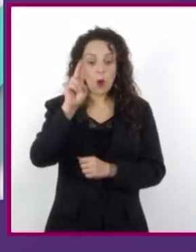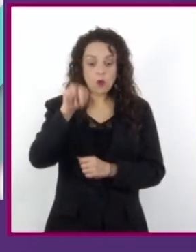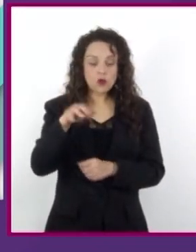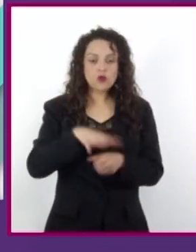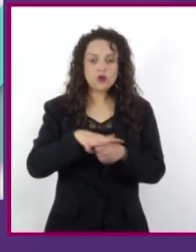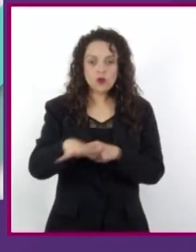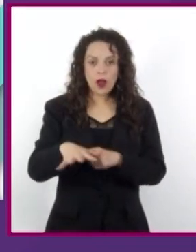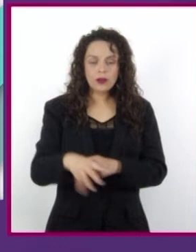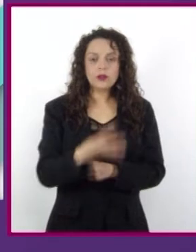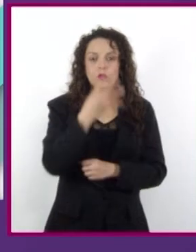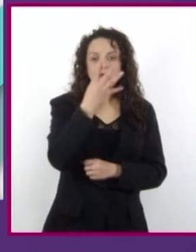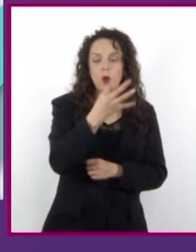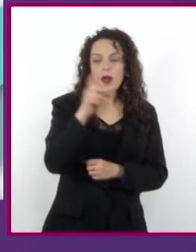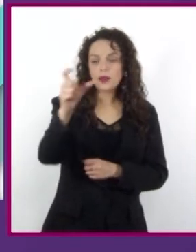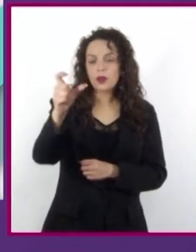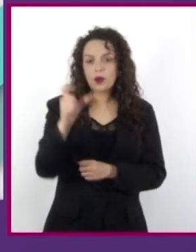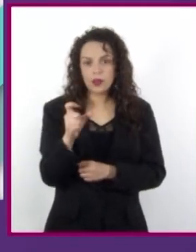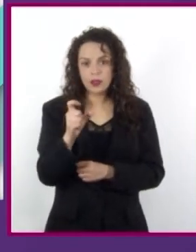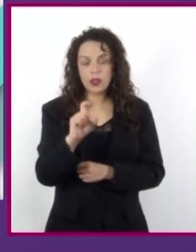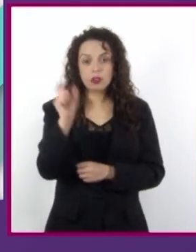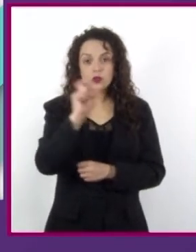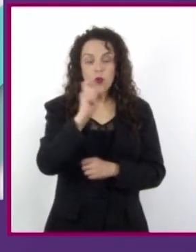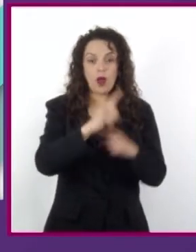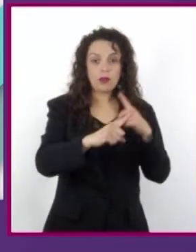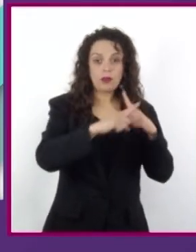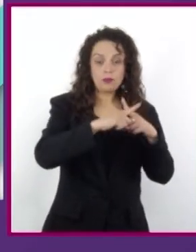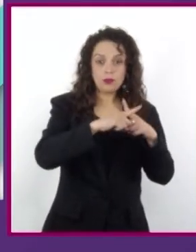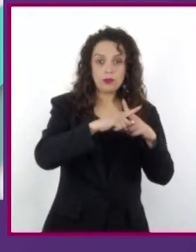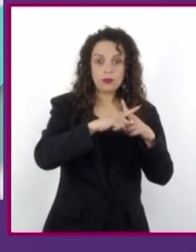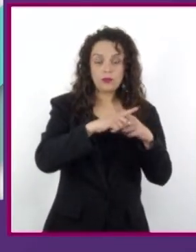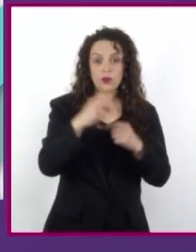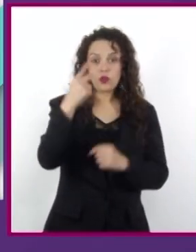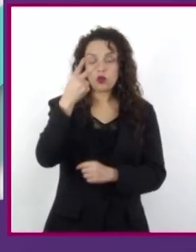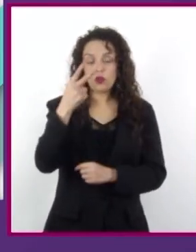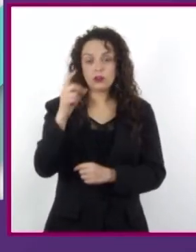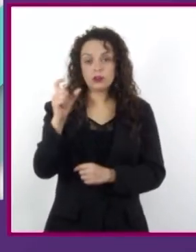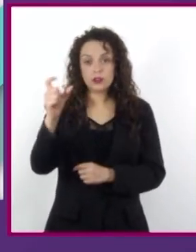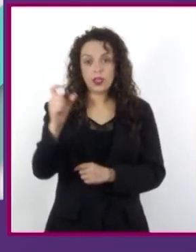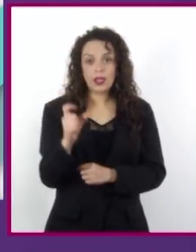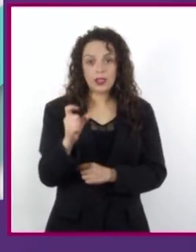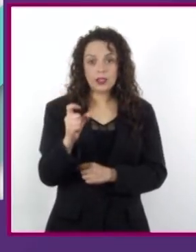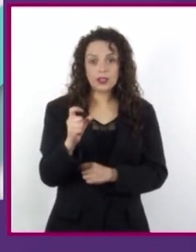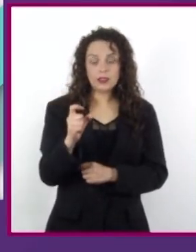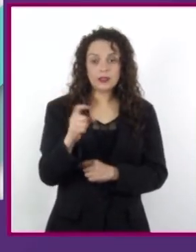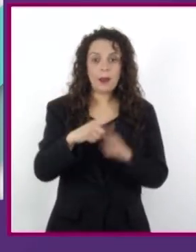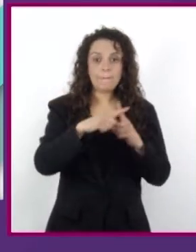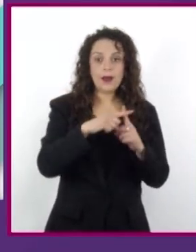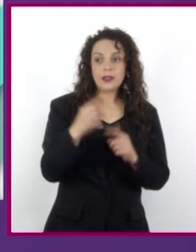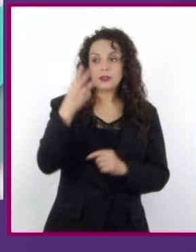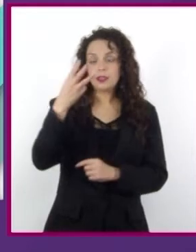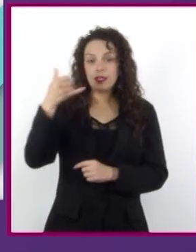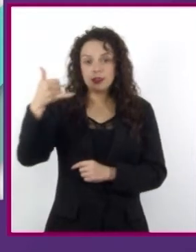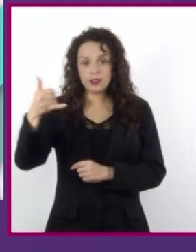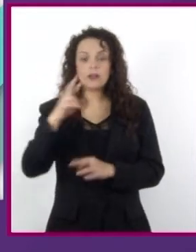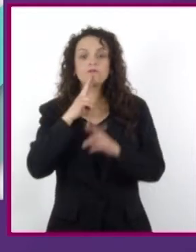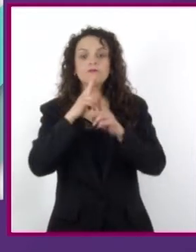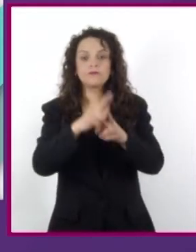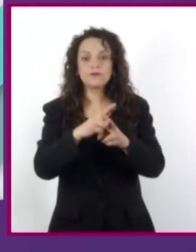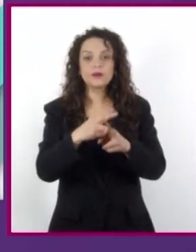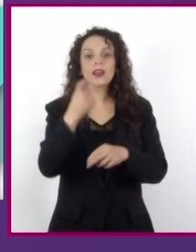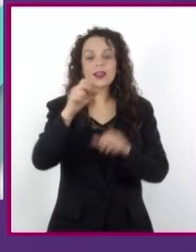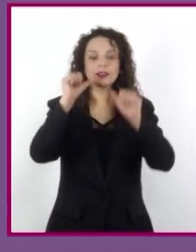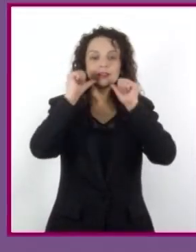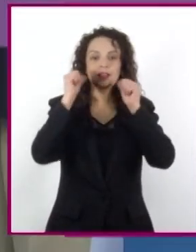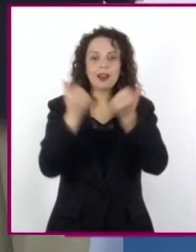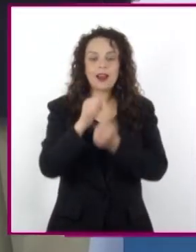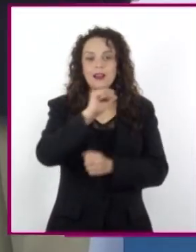4x, que al multiplicarse por 2x más 3y nos da por resultado el área del rectángulo.